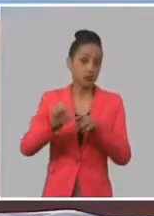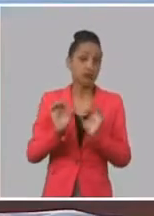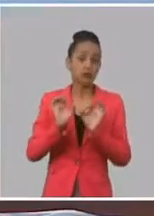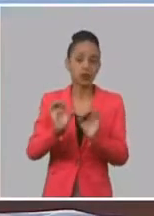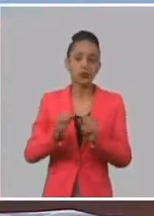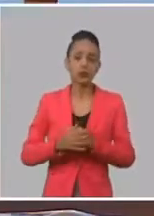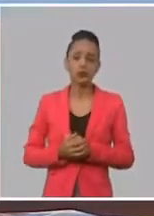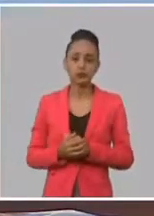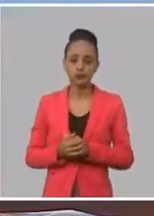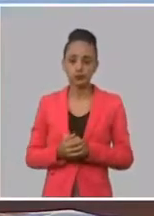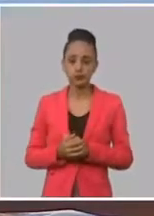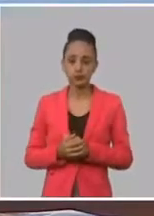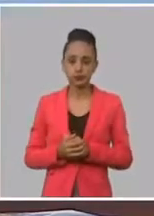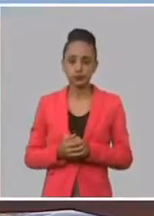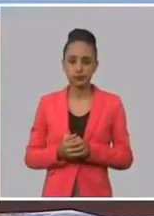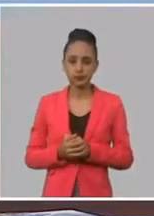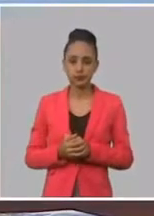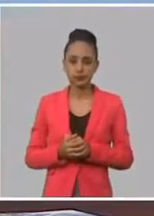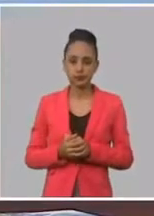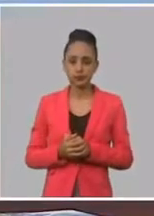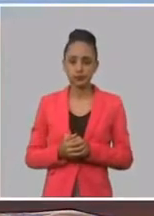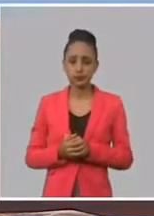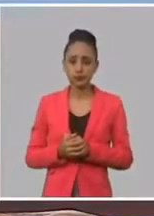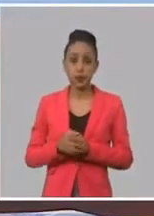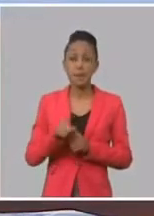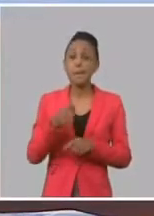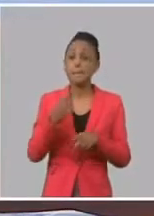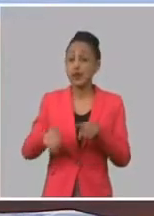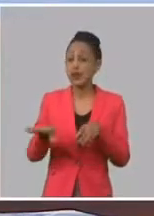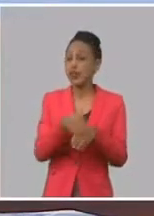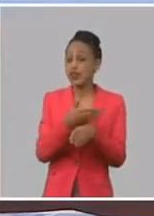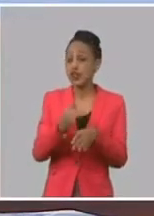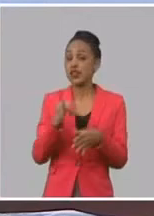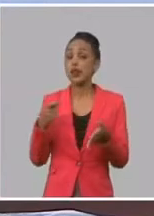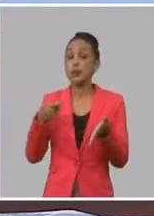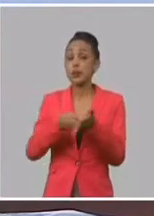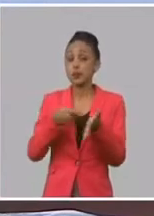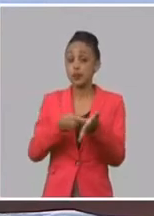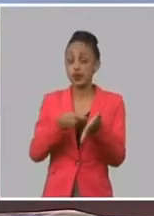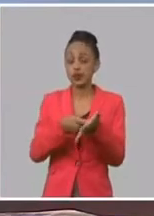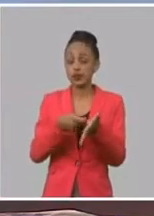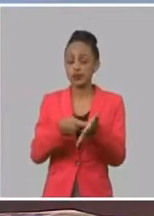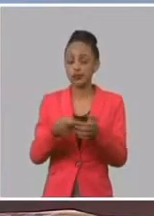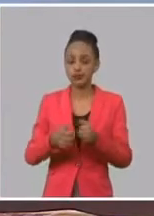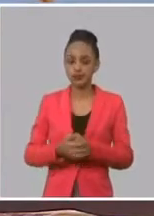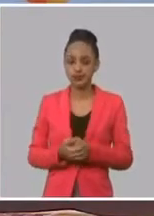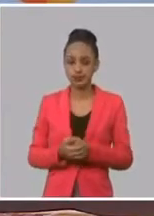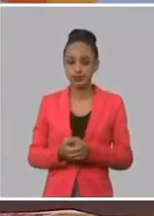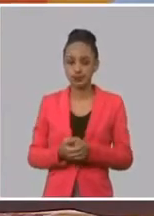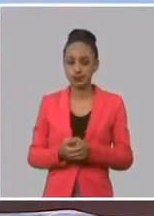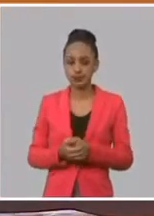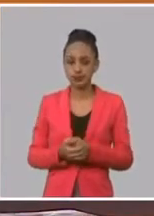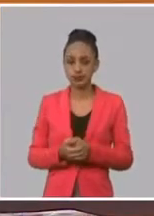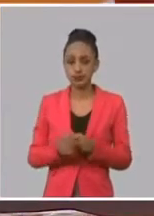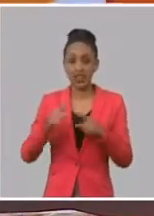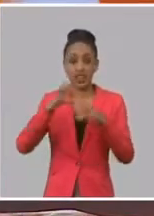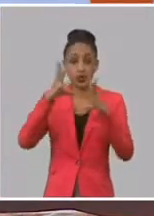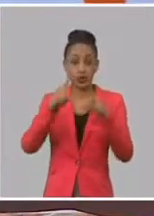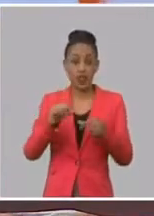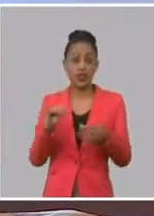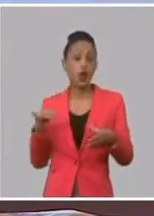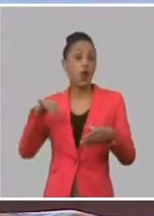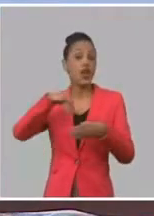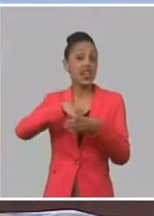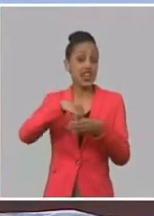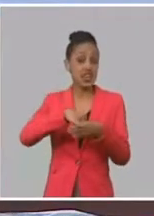los ingresos personales grava y lo vamos a explicar porque también en otras las preguntas que ya escuchamos vamos a tenerlo que repetir ahorita grava el total de los ingresos personales que